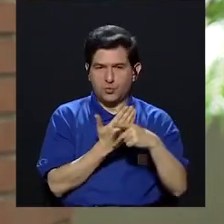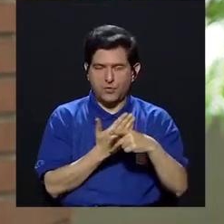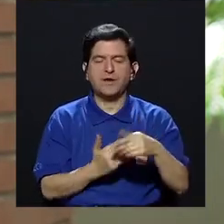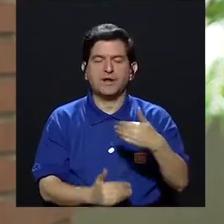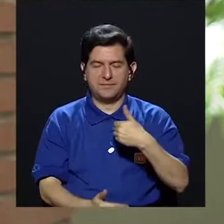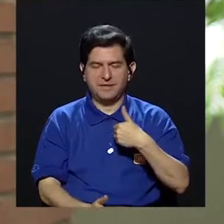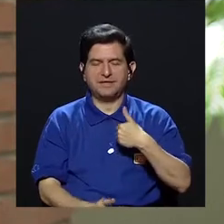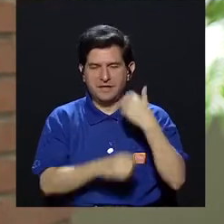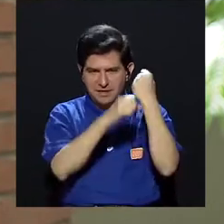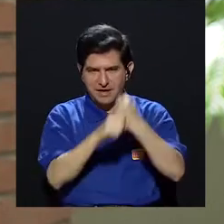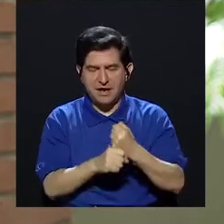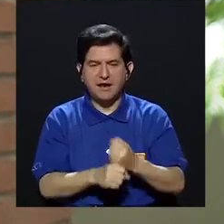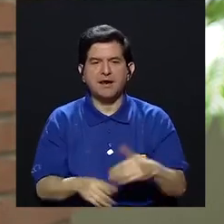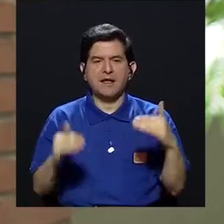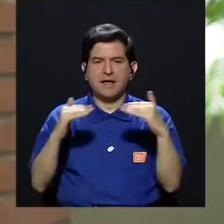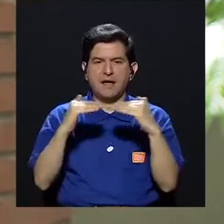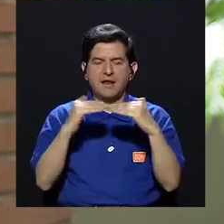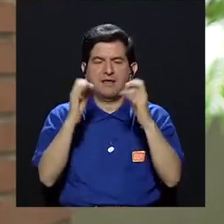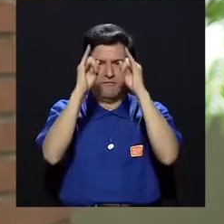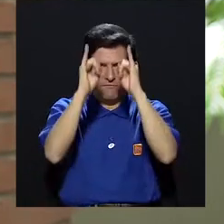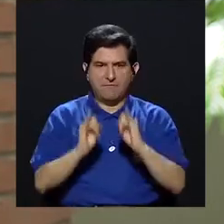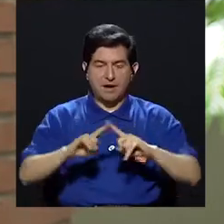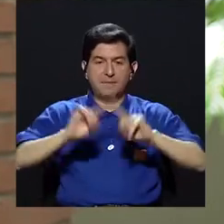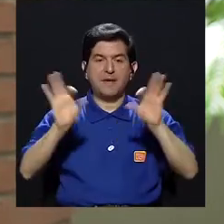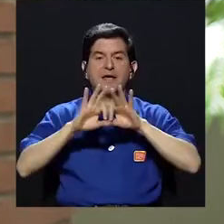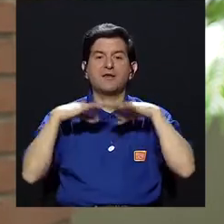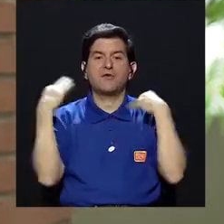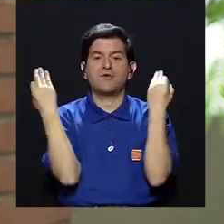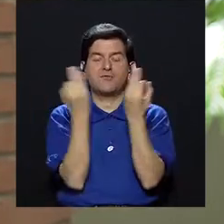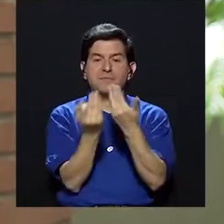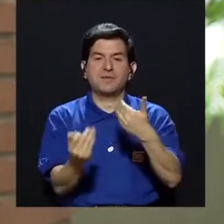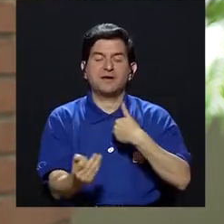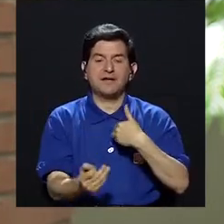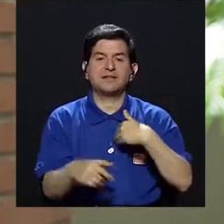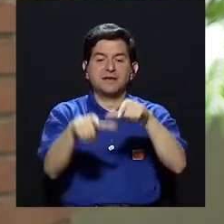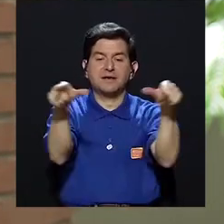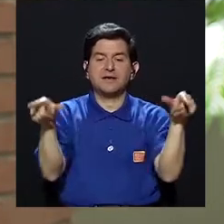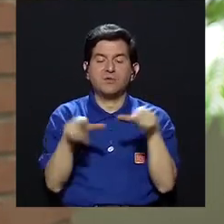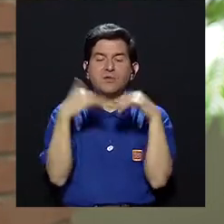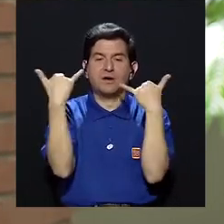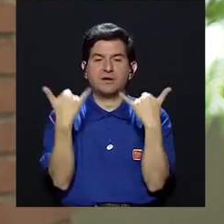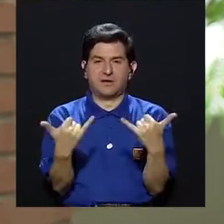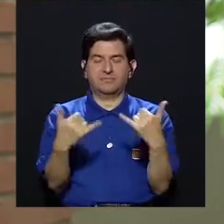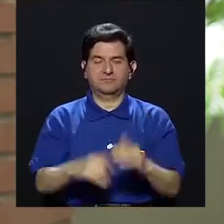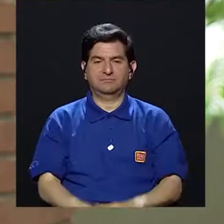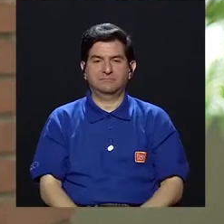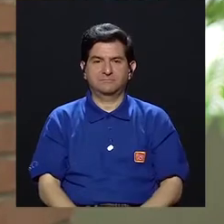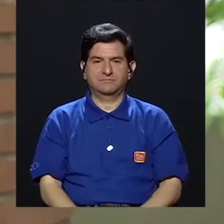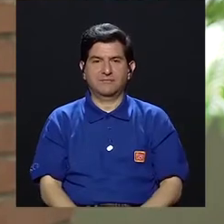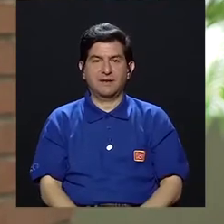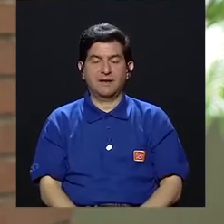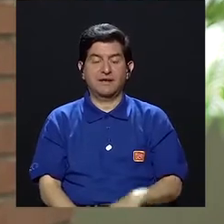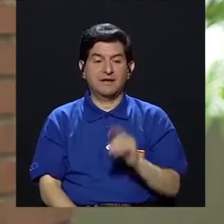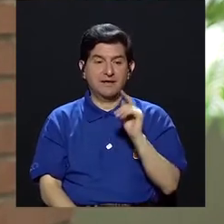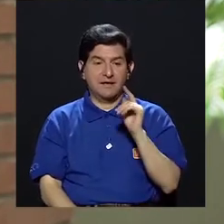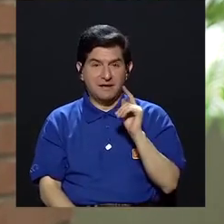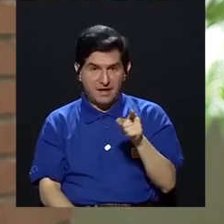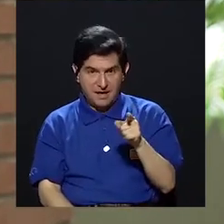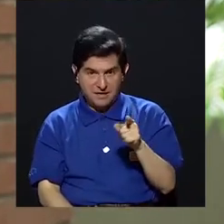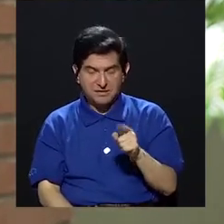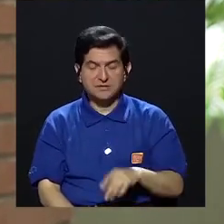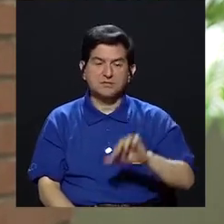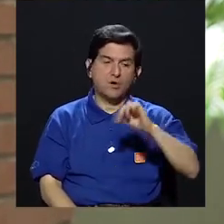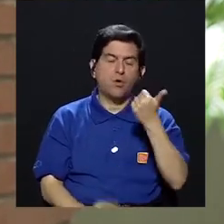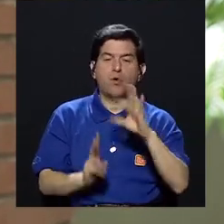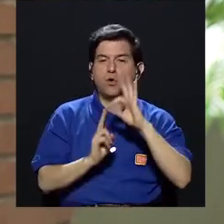que FUPROVI tiene para nivel individual, pero la familia tiene que contar con un terreno. Ese es